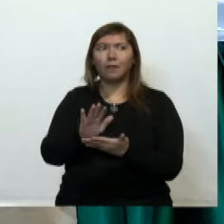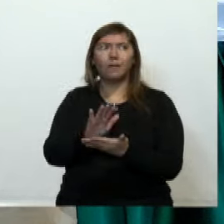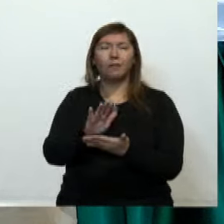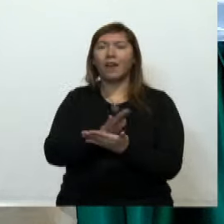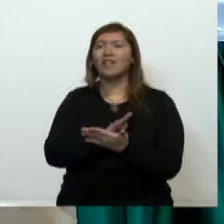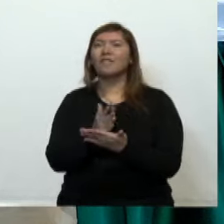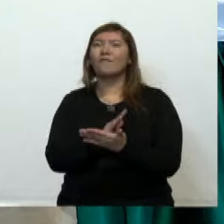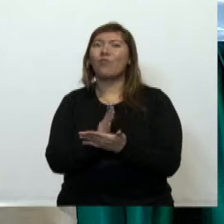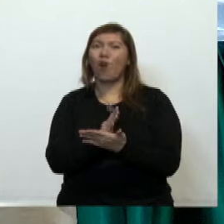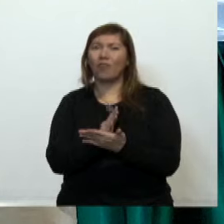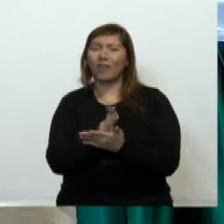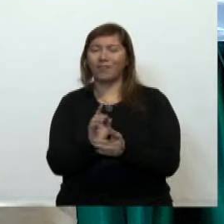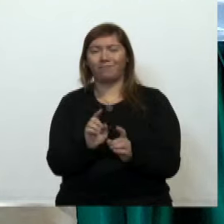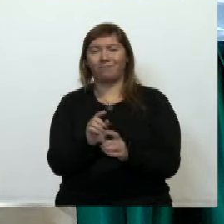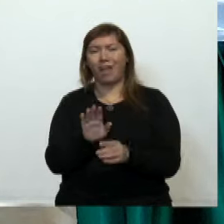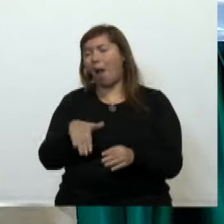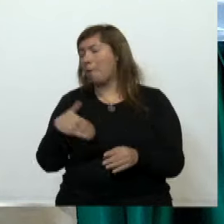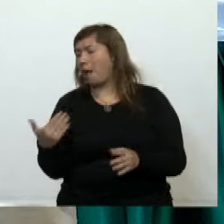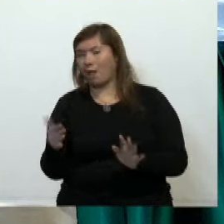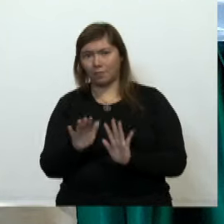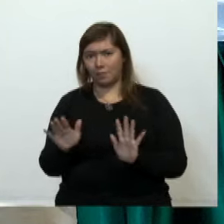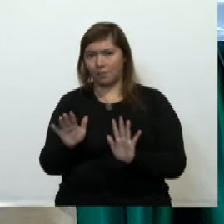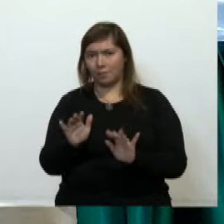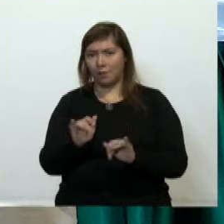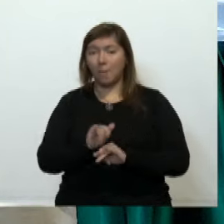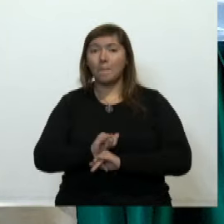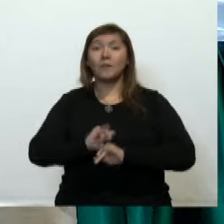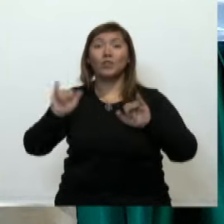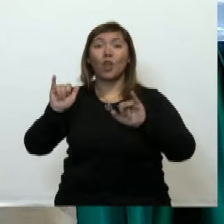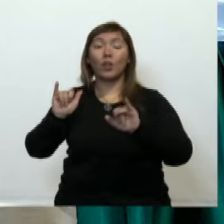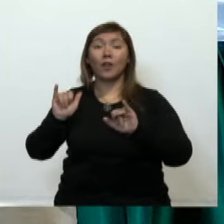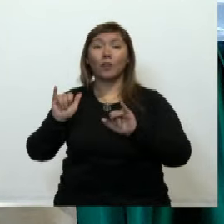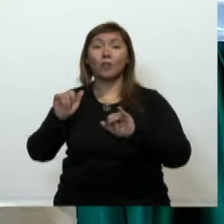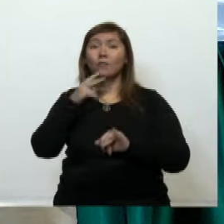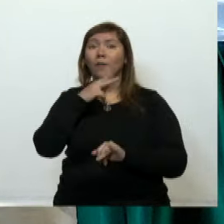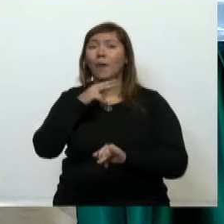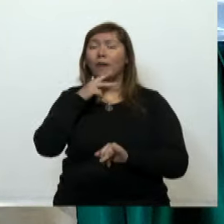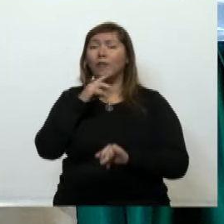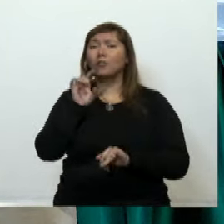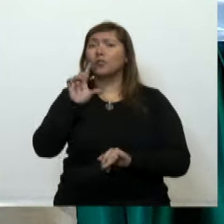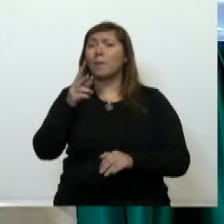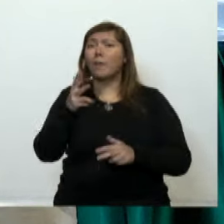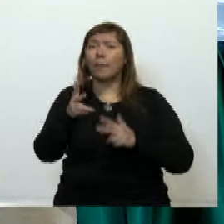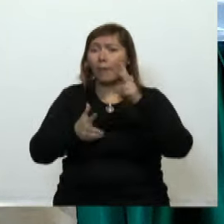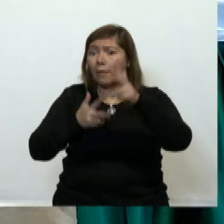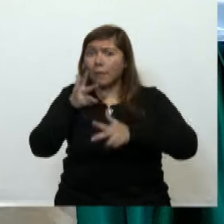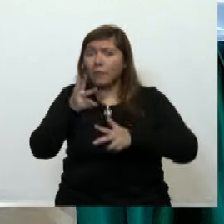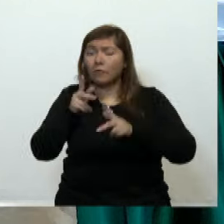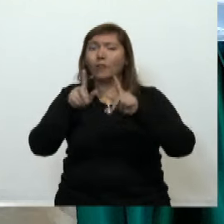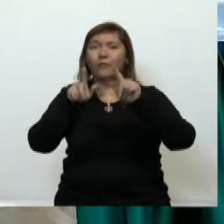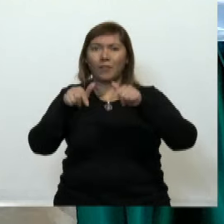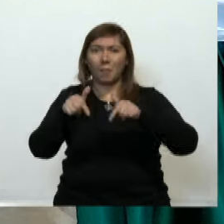Seamos misioneros del Evangelio, nos dice Aparecida, no solo con las palabras, sino también con toda nuestra